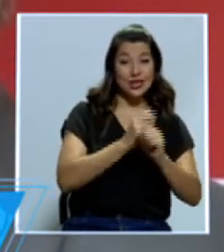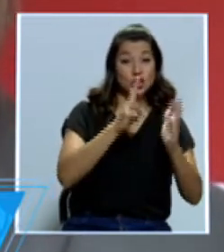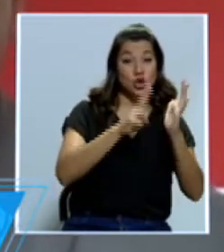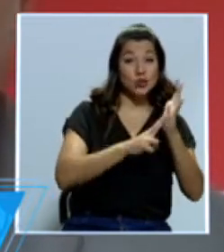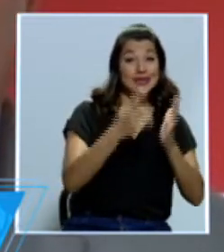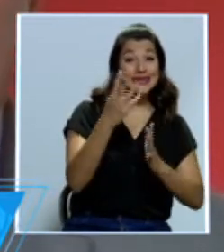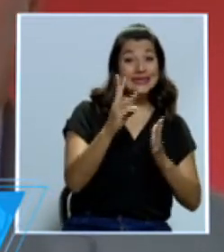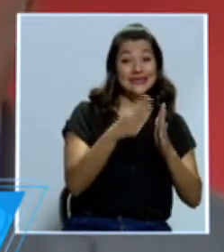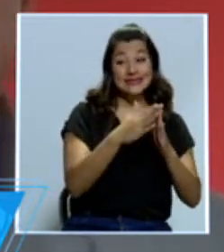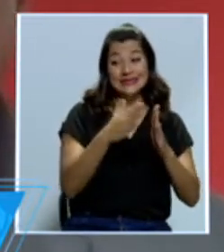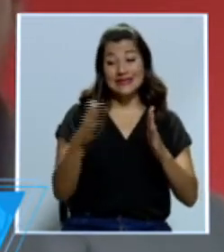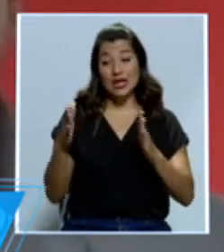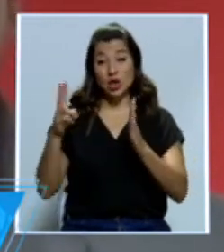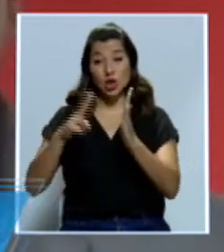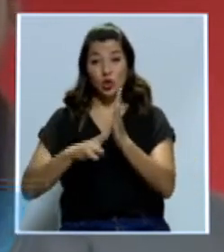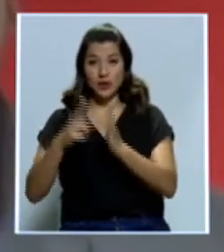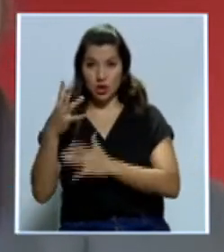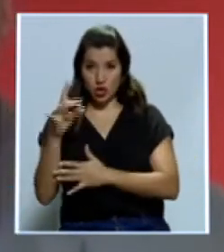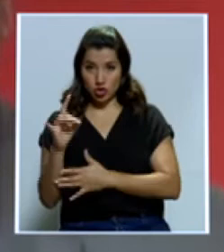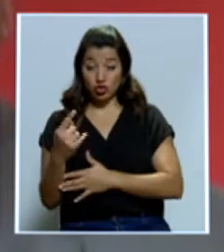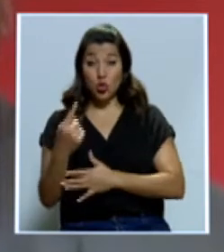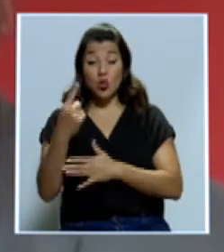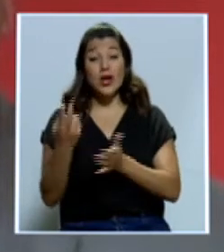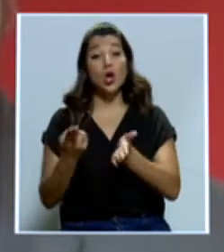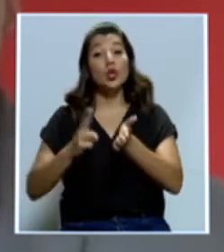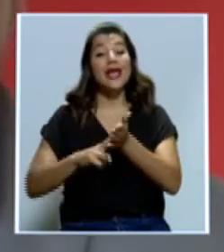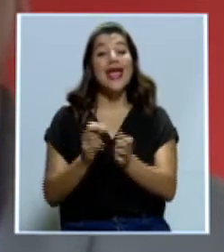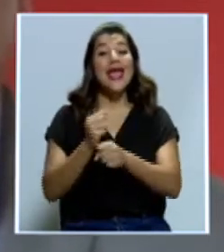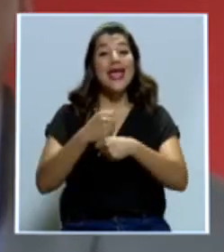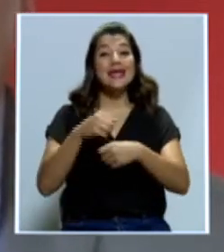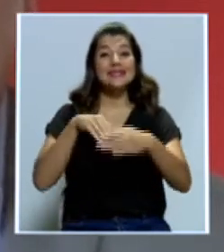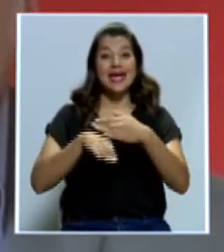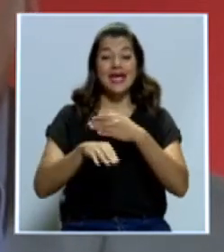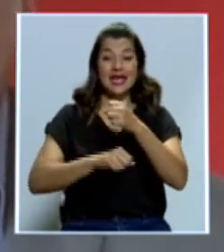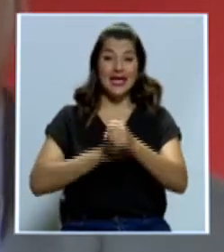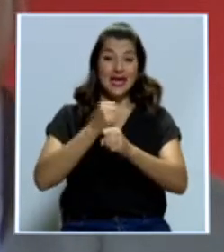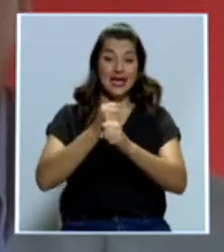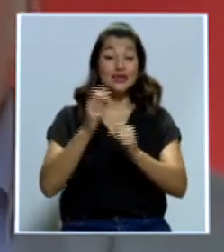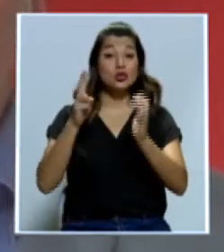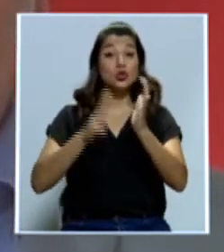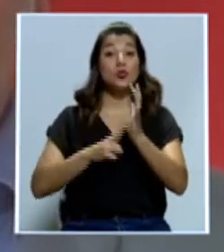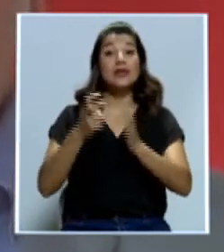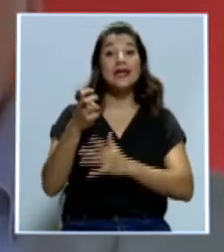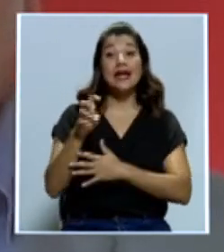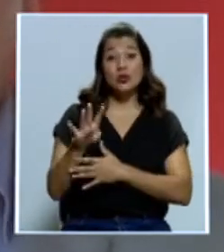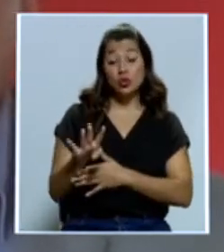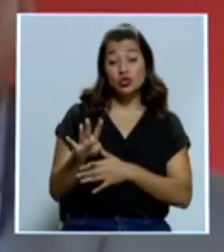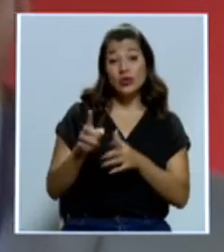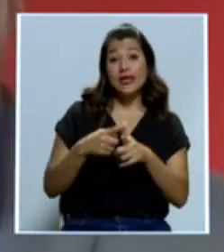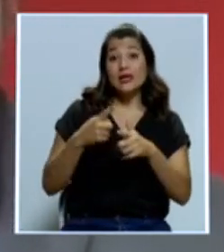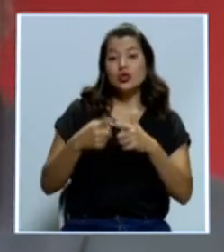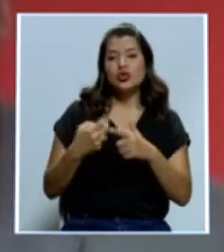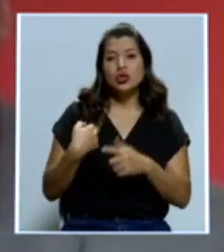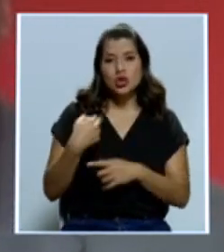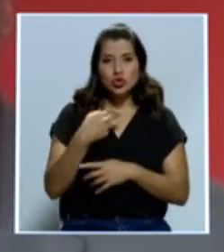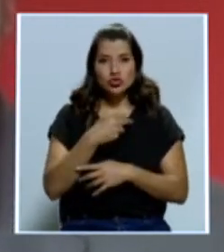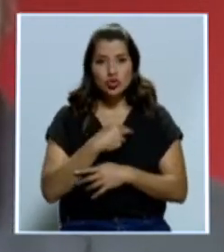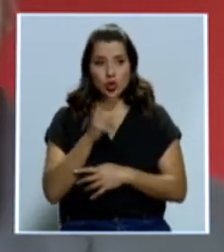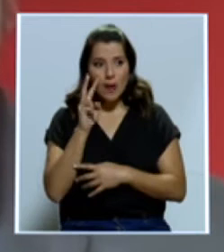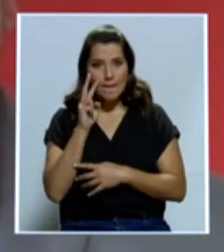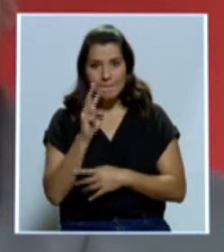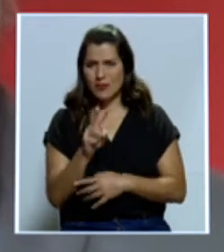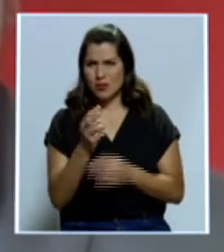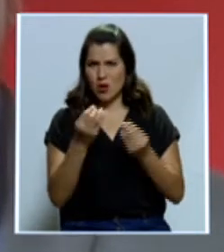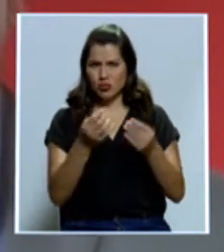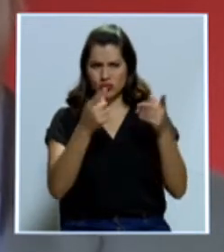una licitación elaborada en el 2014, de tal manera que encontramos durante la ejecución numerosos